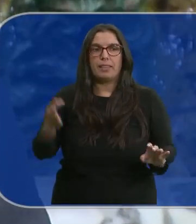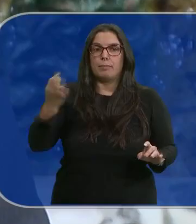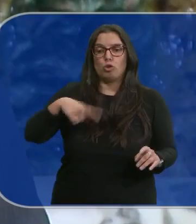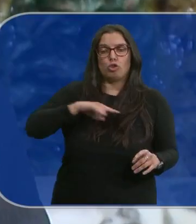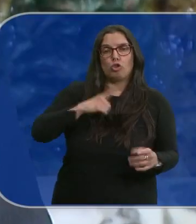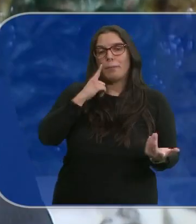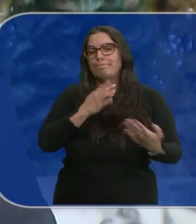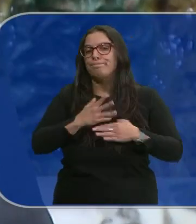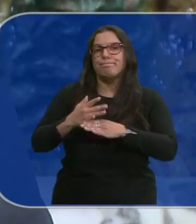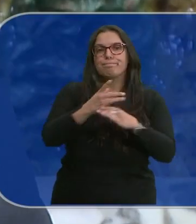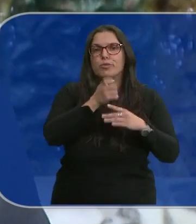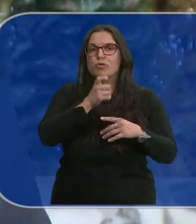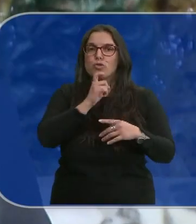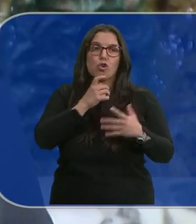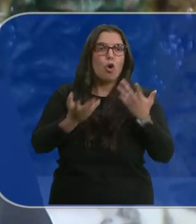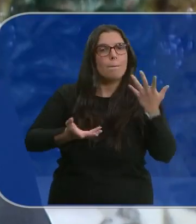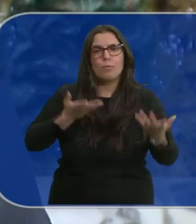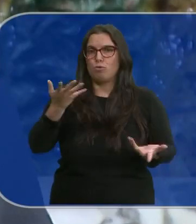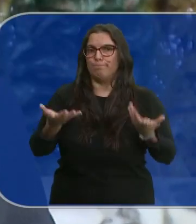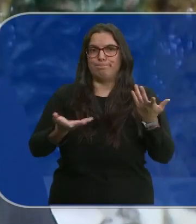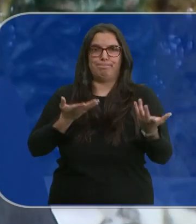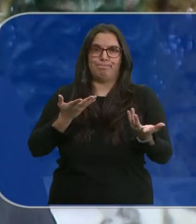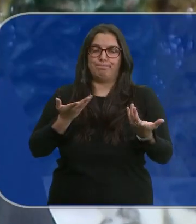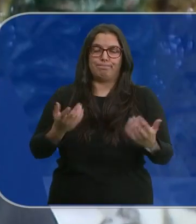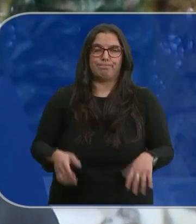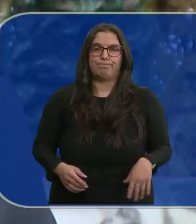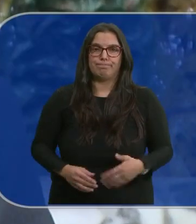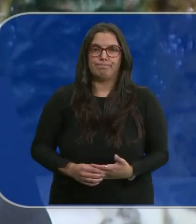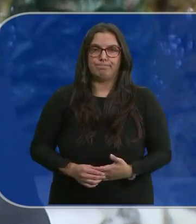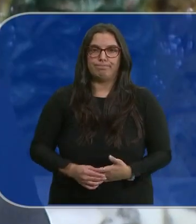bailar con el rock, por decirlo de una manera, que nos toque.